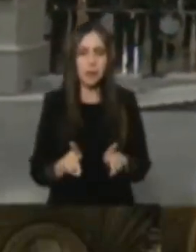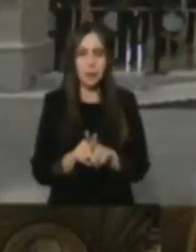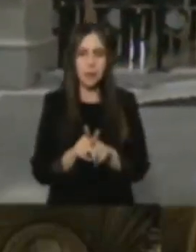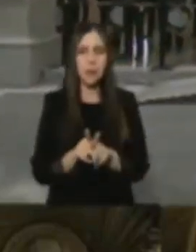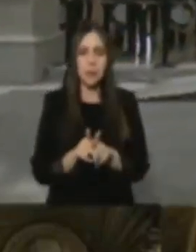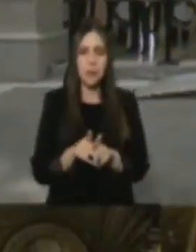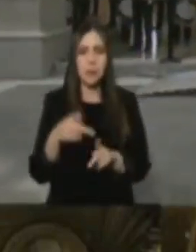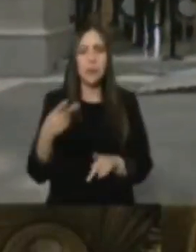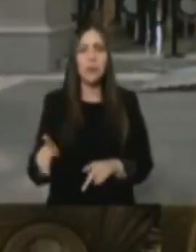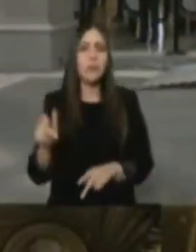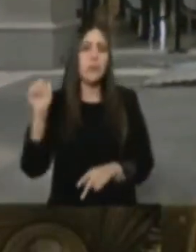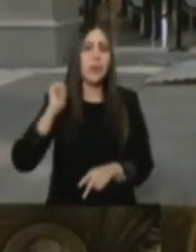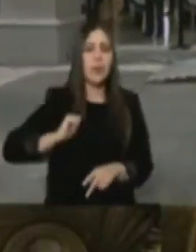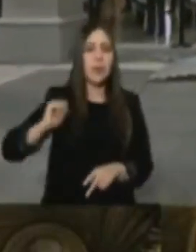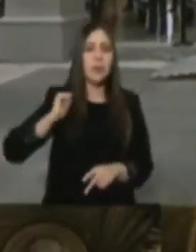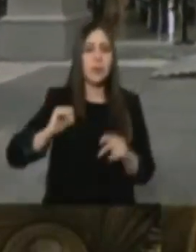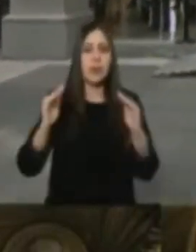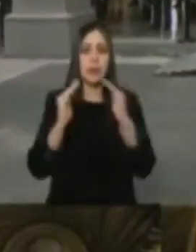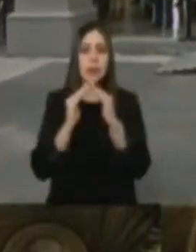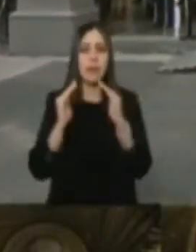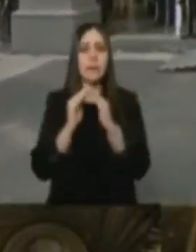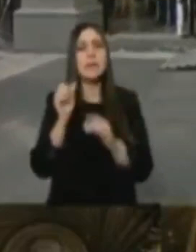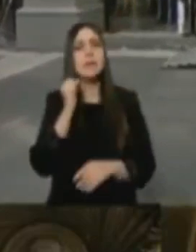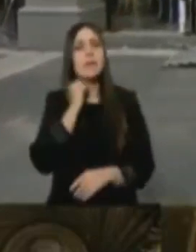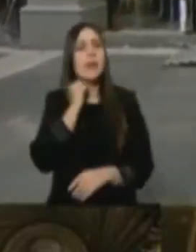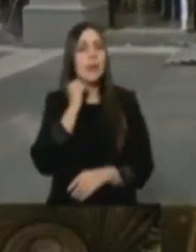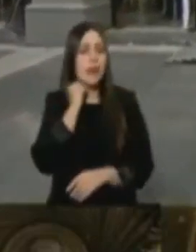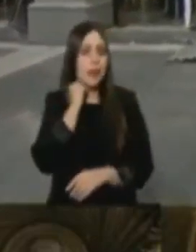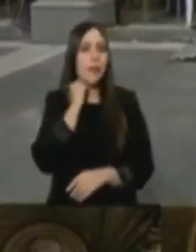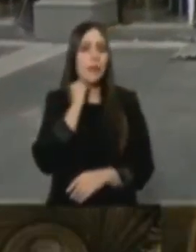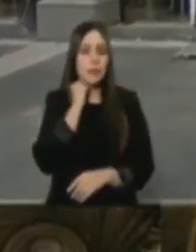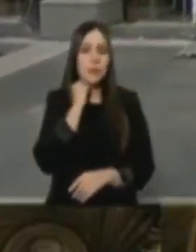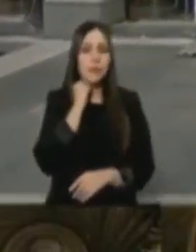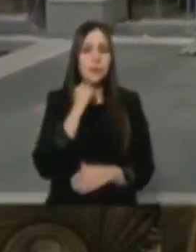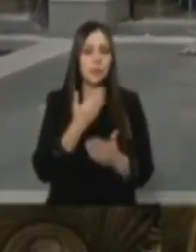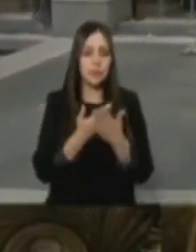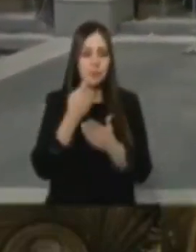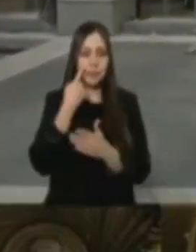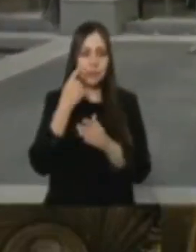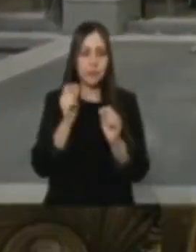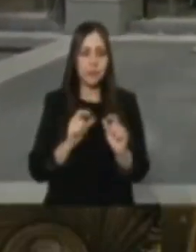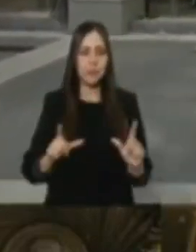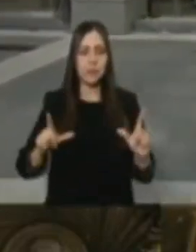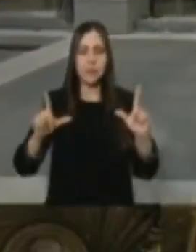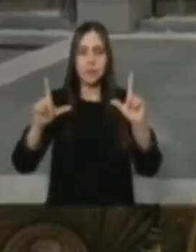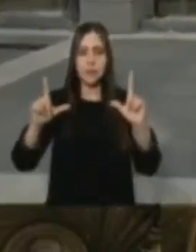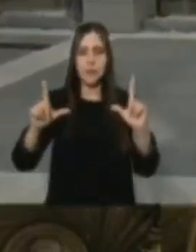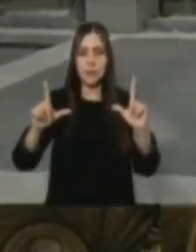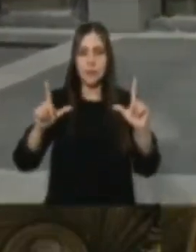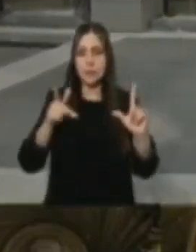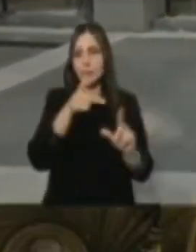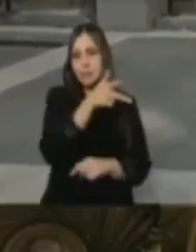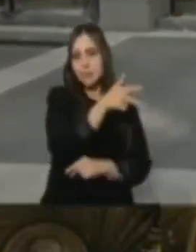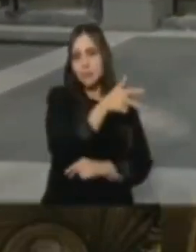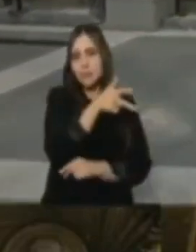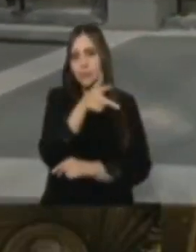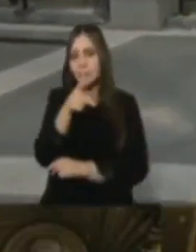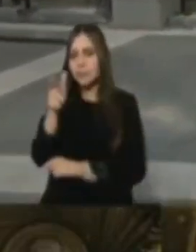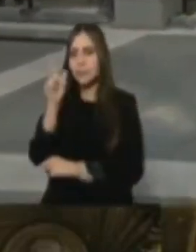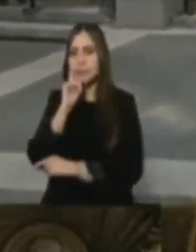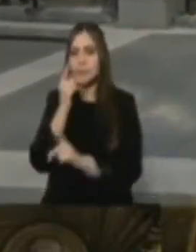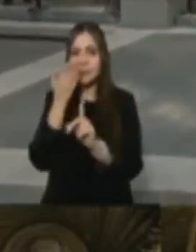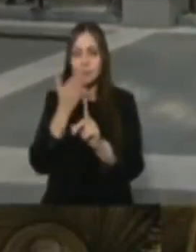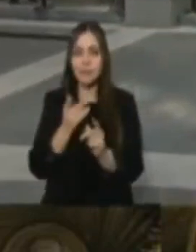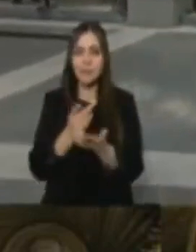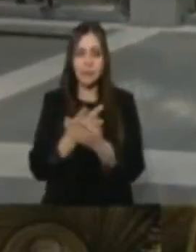recinto legislativo, la antigua sede del Senado de la República, las imágenes de la galardonada y por supuesto también por